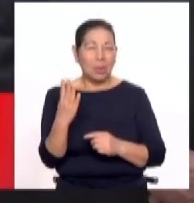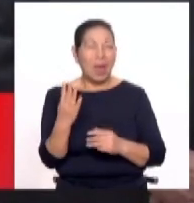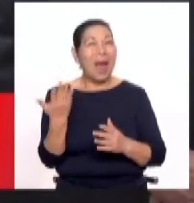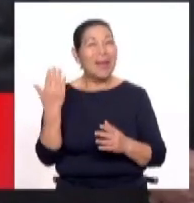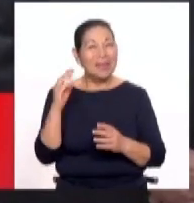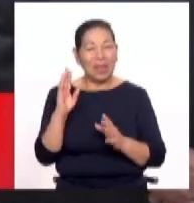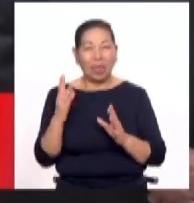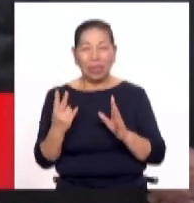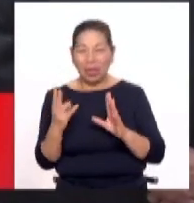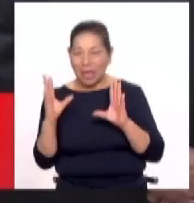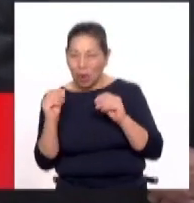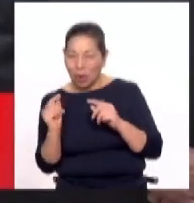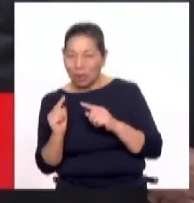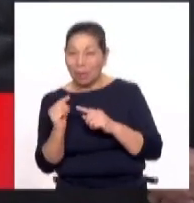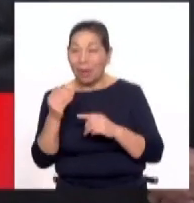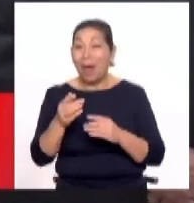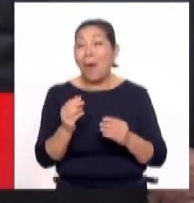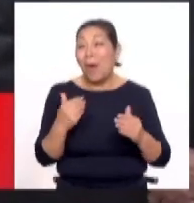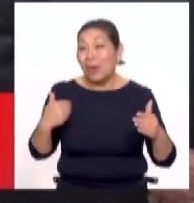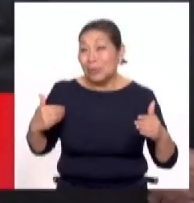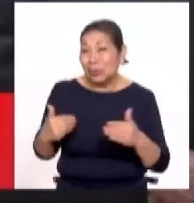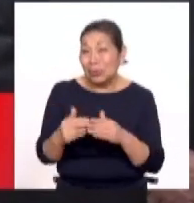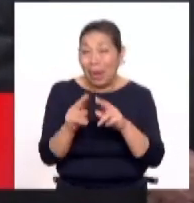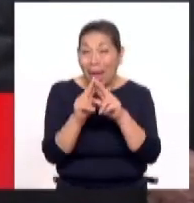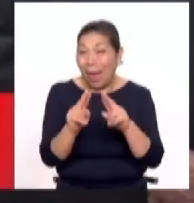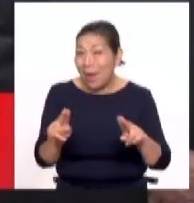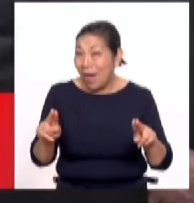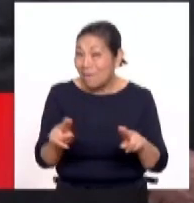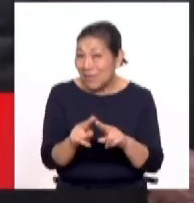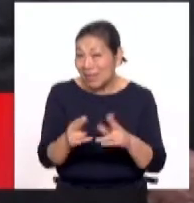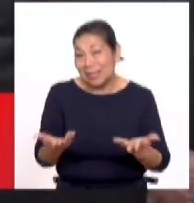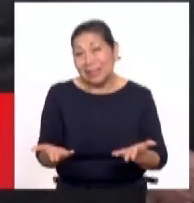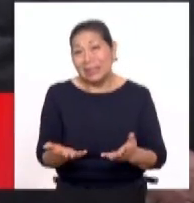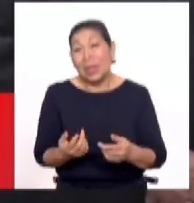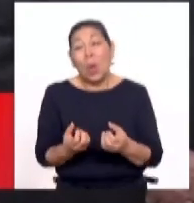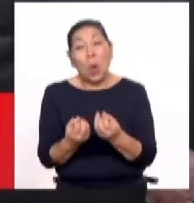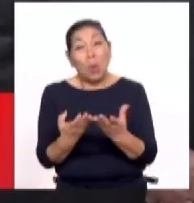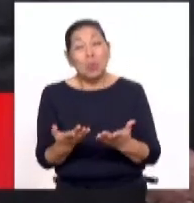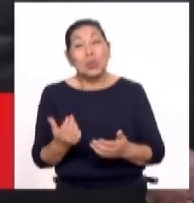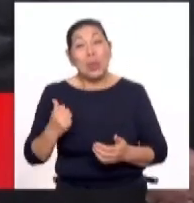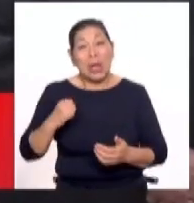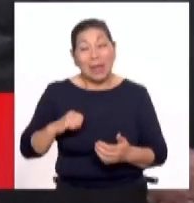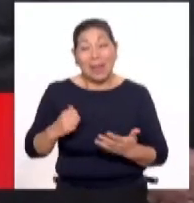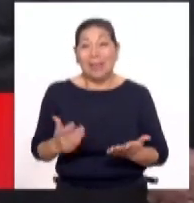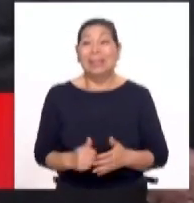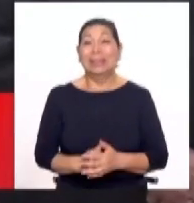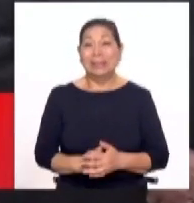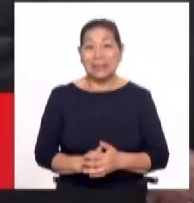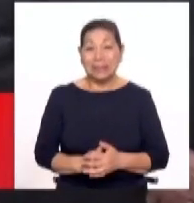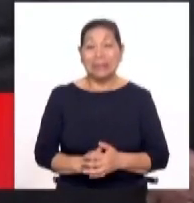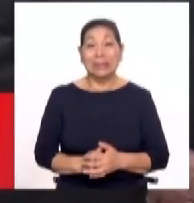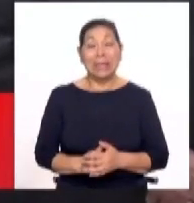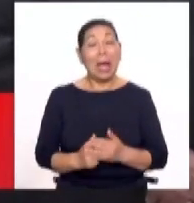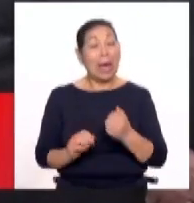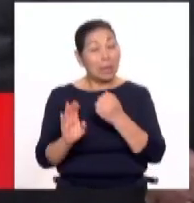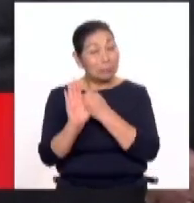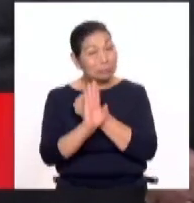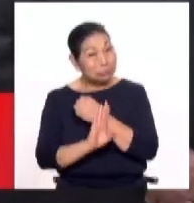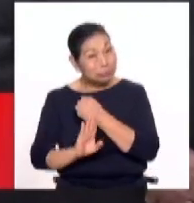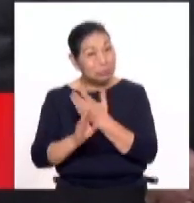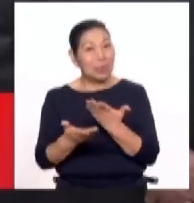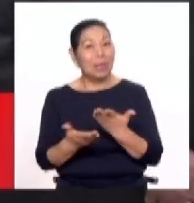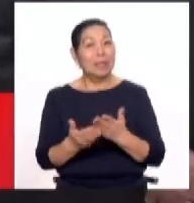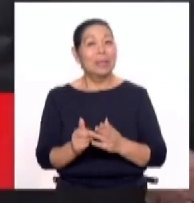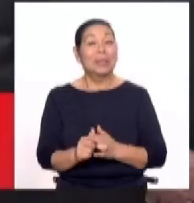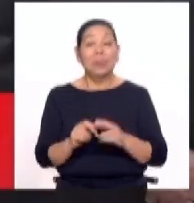entendiendo que se vienen las fiestas navideñas y pedido también por muchos alcaldes y obviamente respaldados por